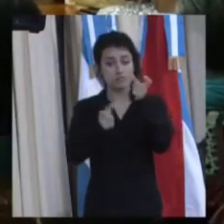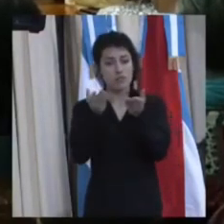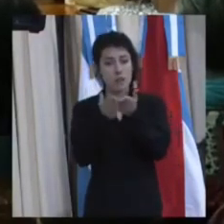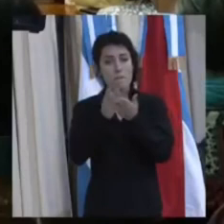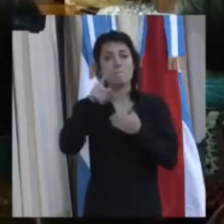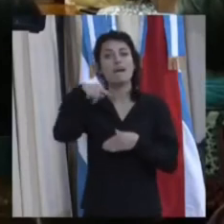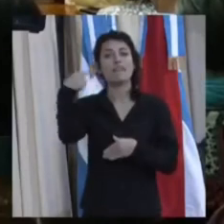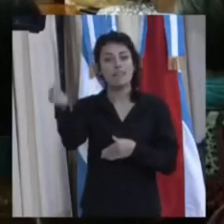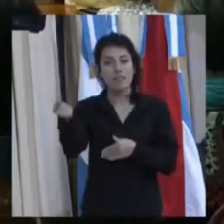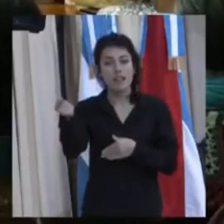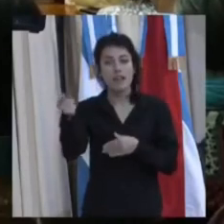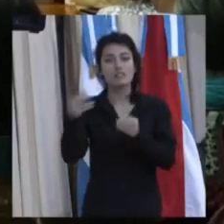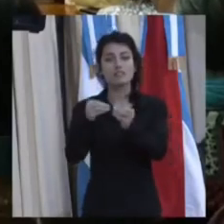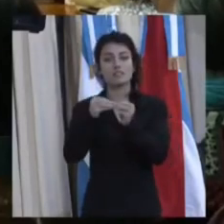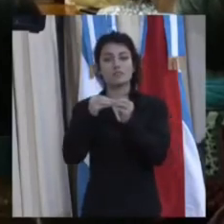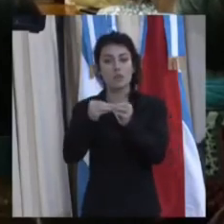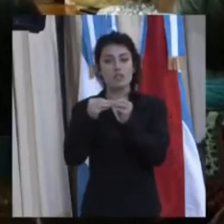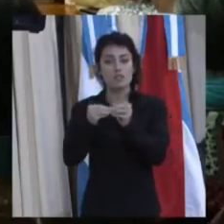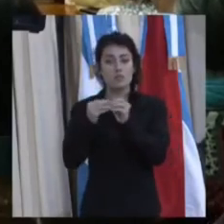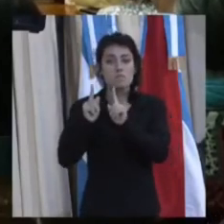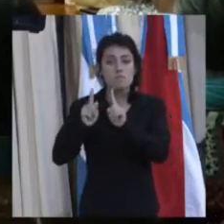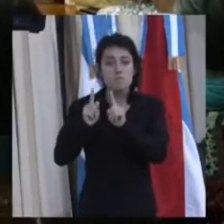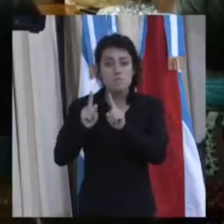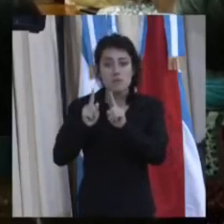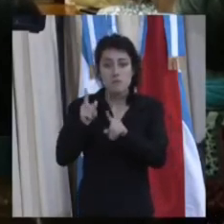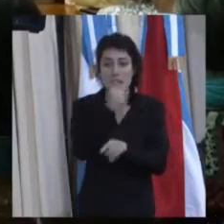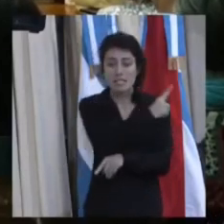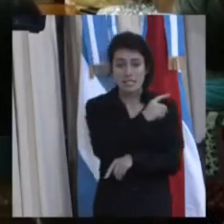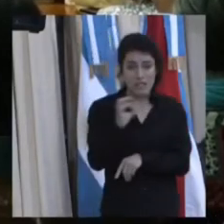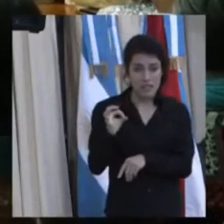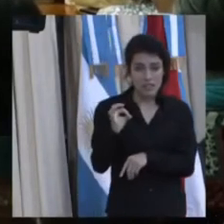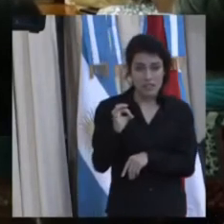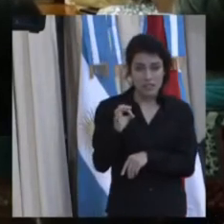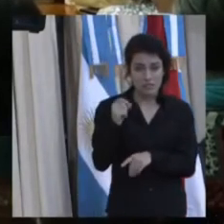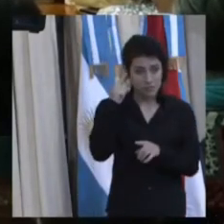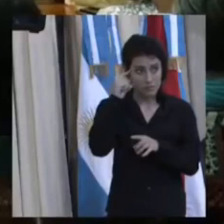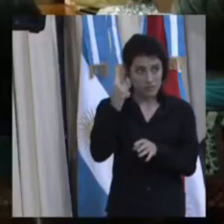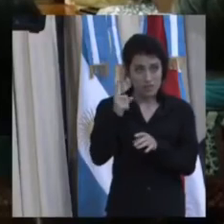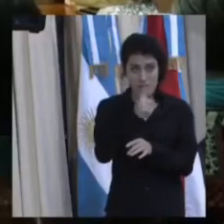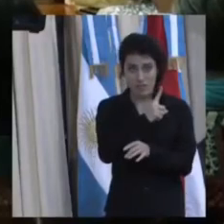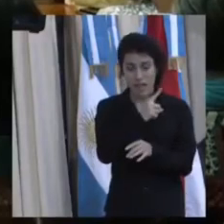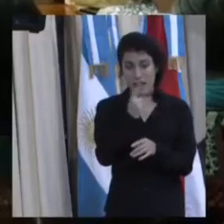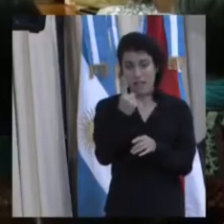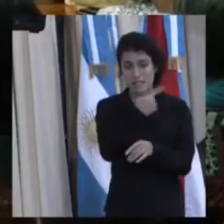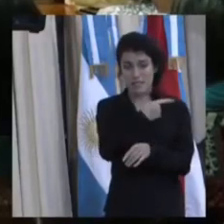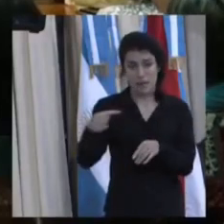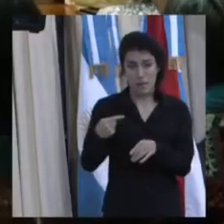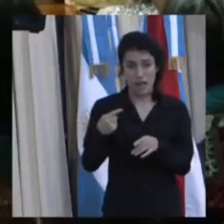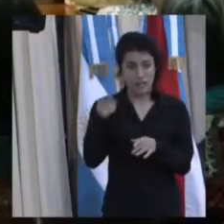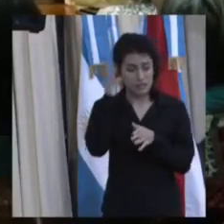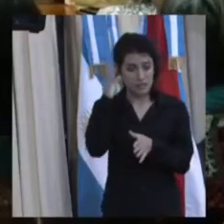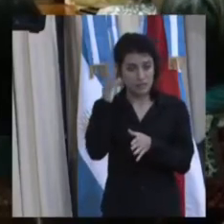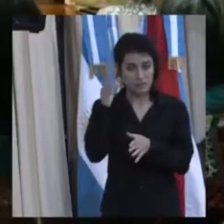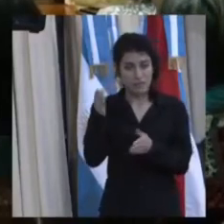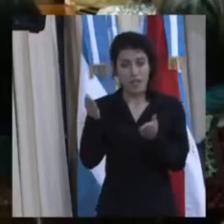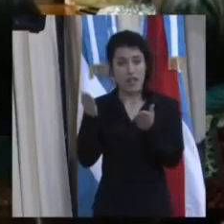mañana se presenta otra situación análoga a la del centenario, haciendo referencia, ¿no?, a la semana trágica, creemos que los